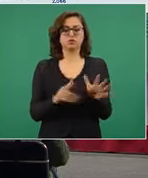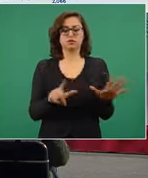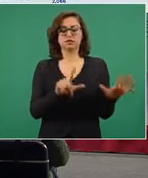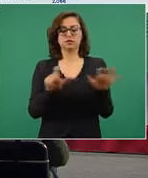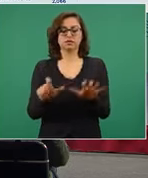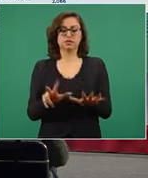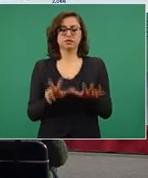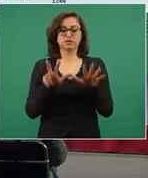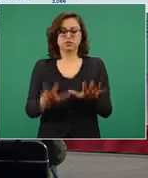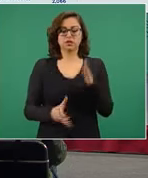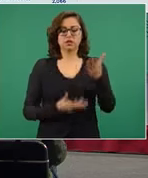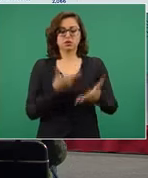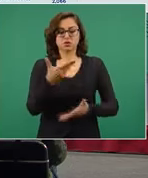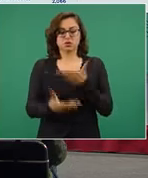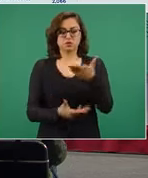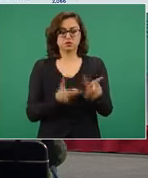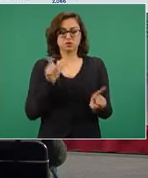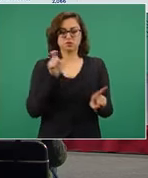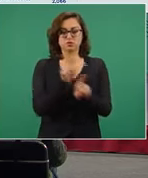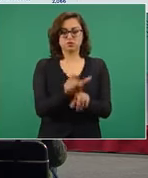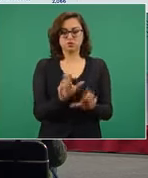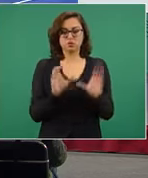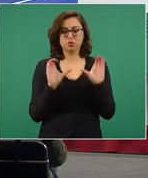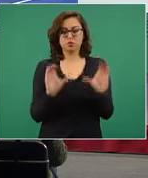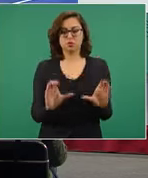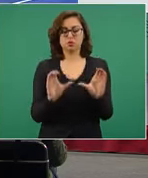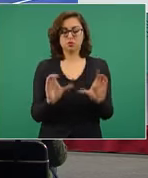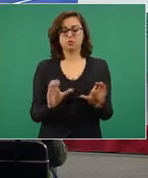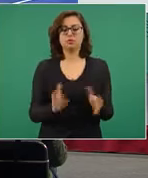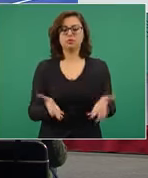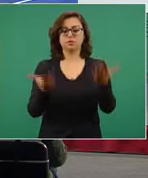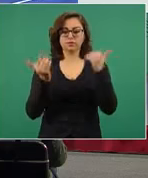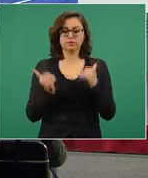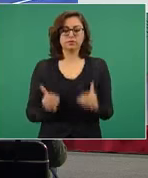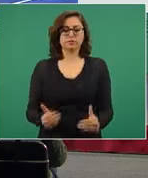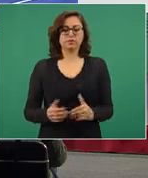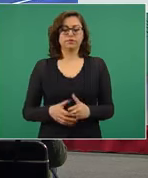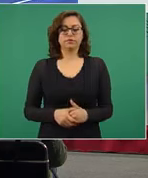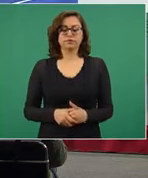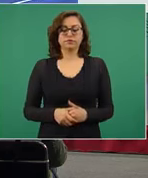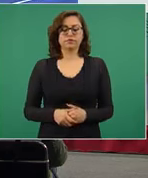8,718 servicios de seguridad. Adelante.